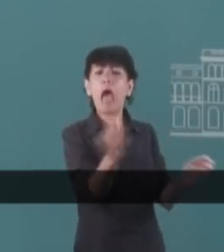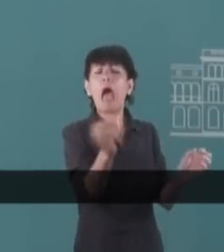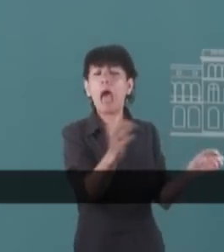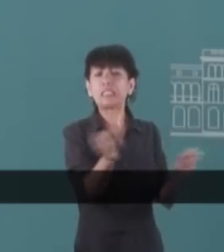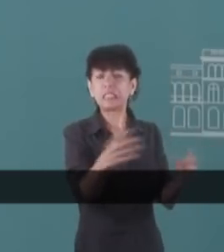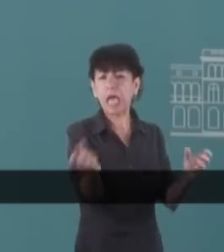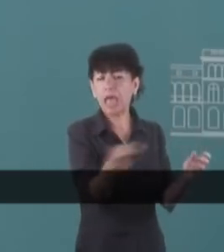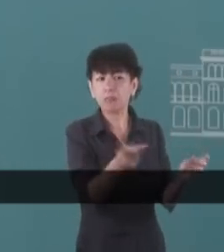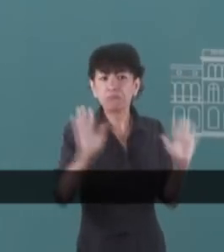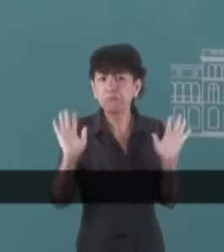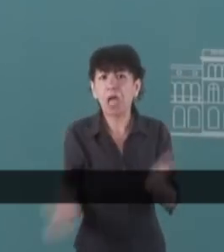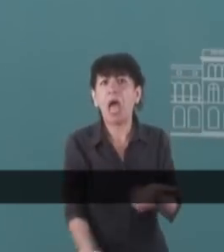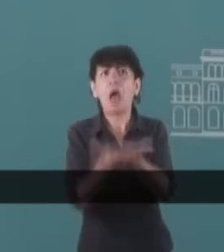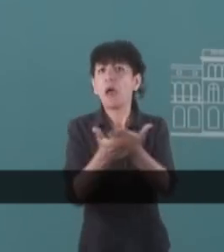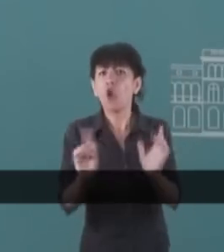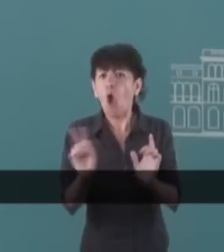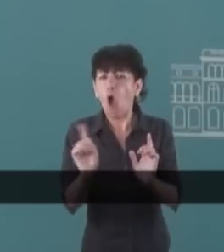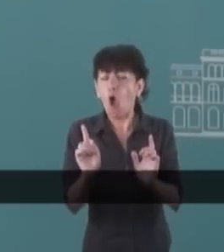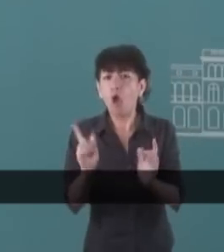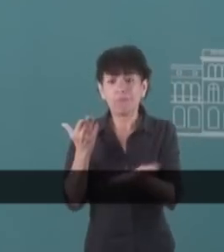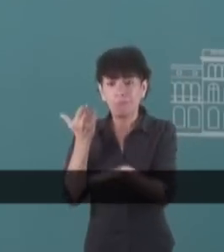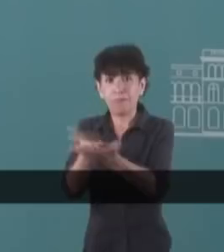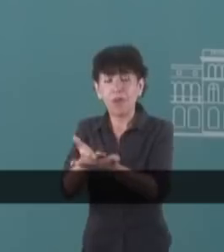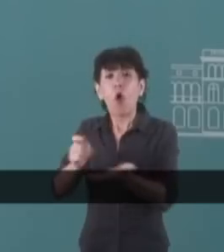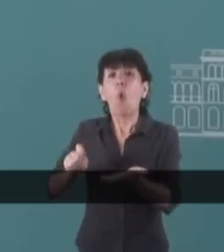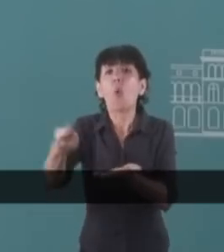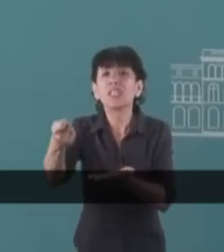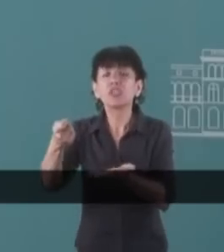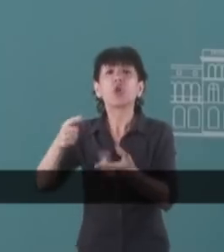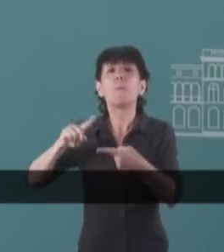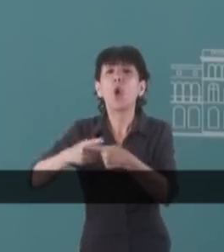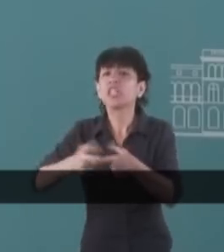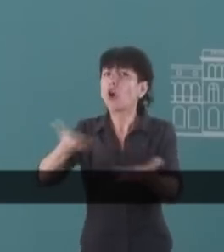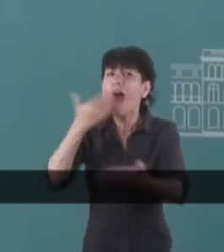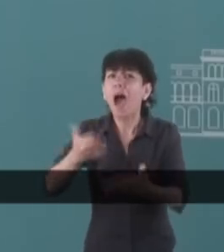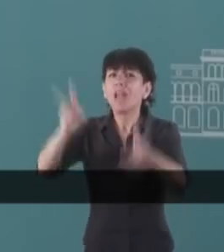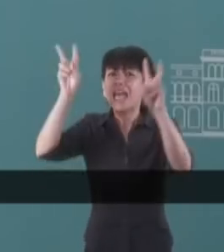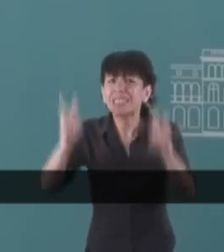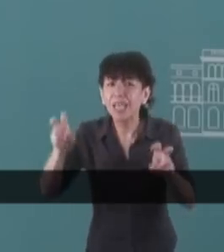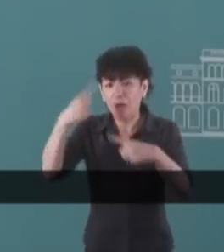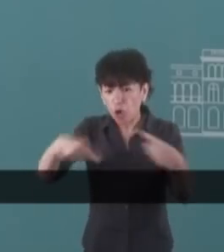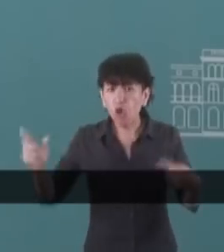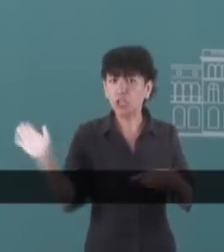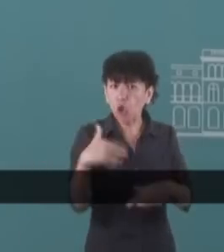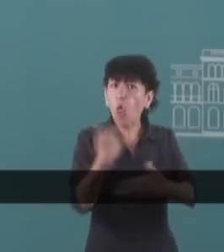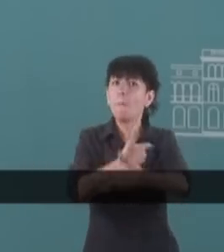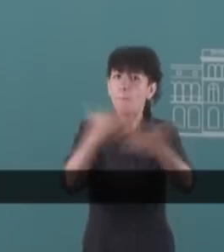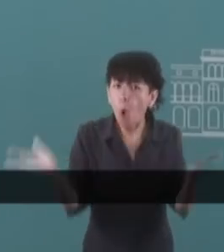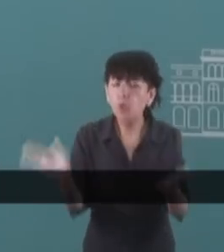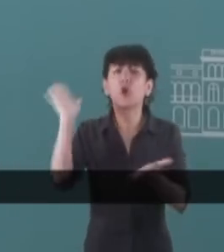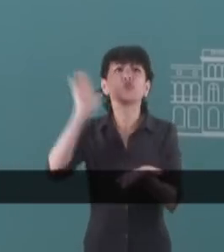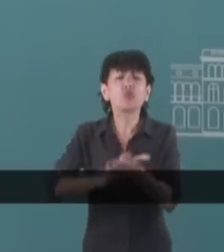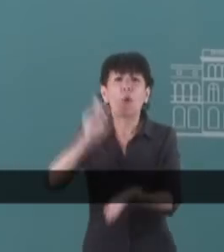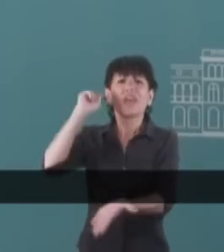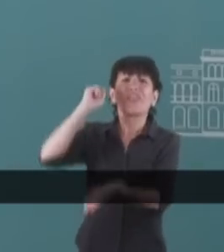nacional y en la presentación en el juicio político se refiere a hechos públicos, se refiere al fallo con respecto al Consejo de la Magistratura, se refiere al fallo